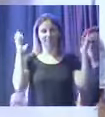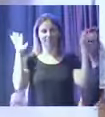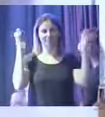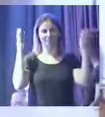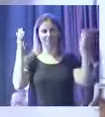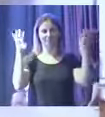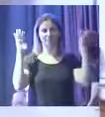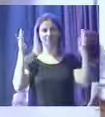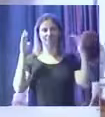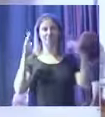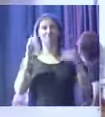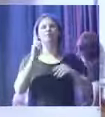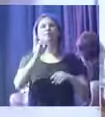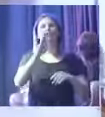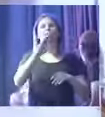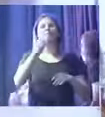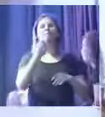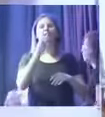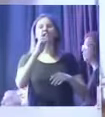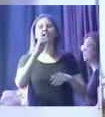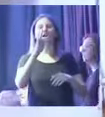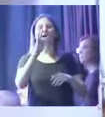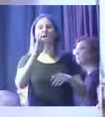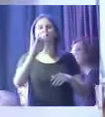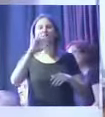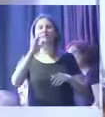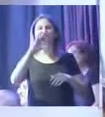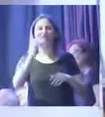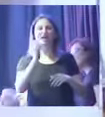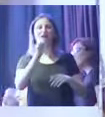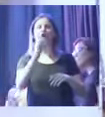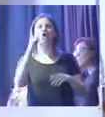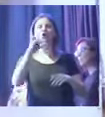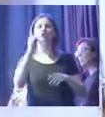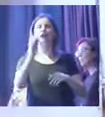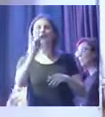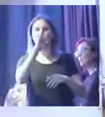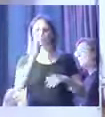de Patricia González, que está también con nosotros acá,